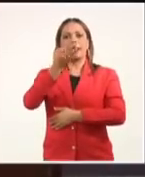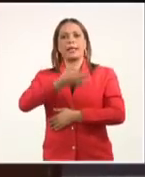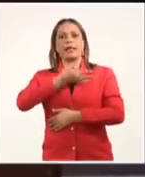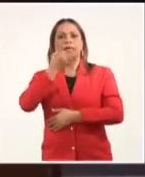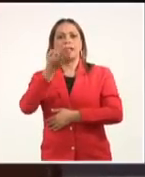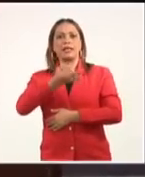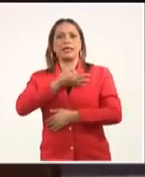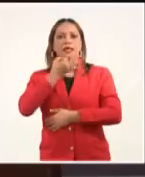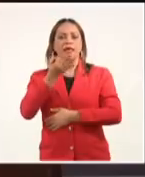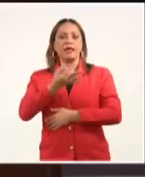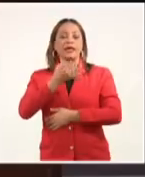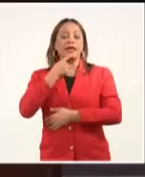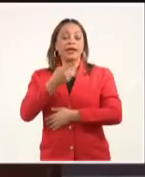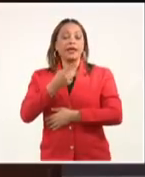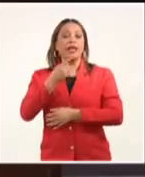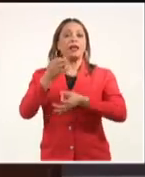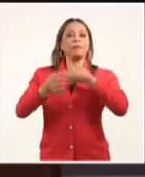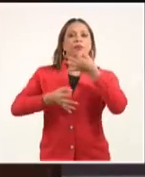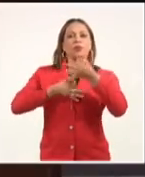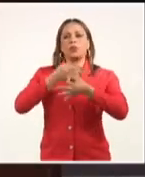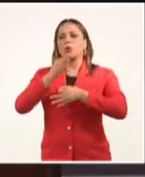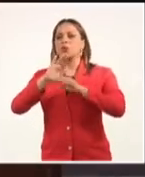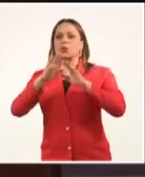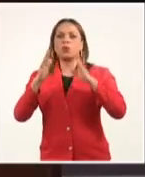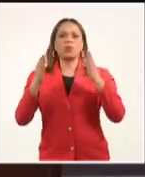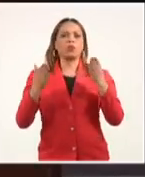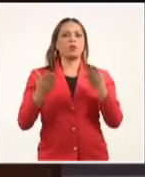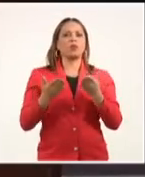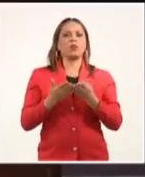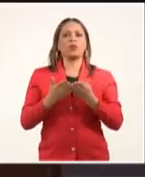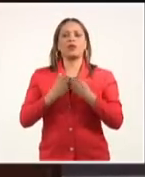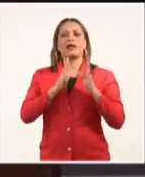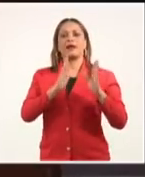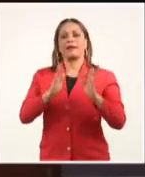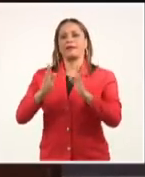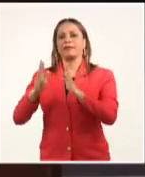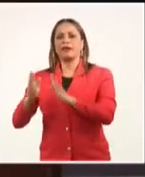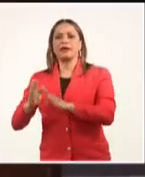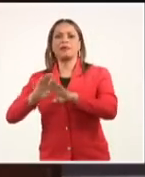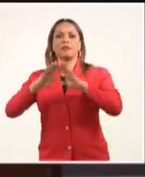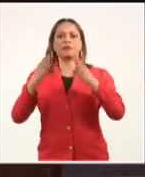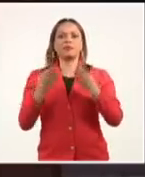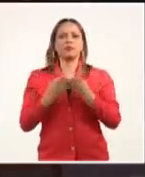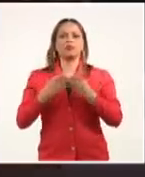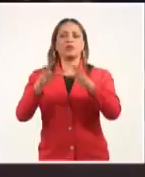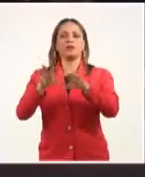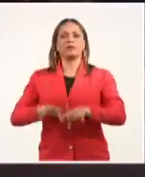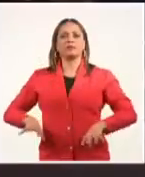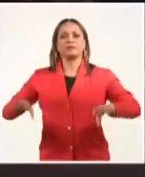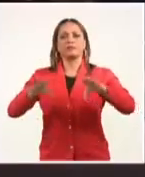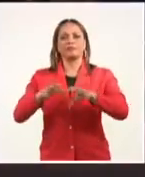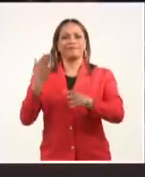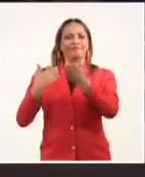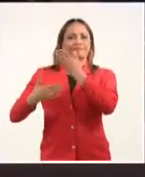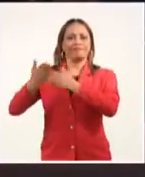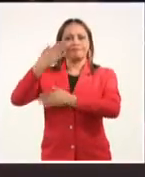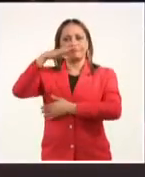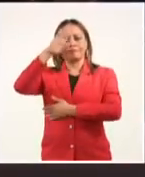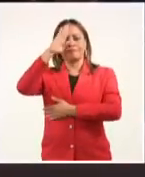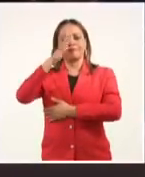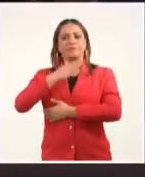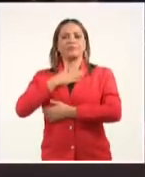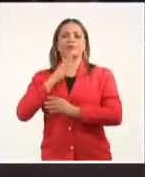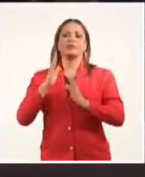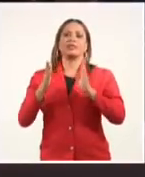en su repaso de la epopeya vivida por los cubanos durante